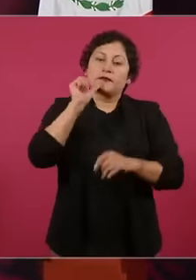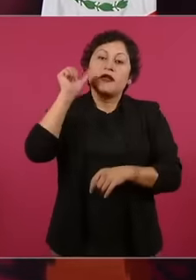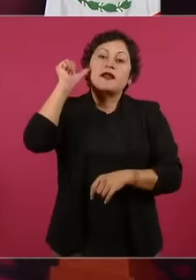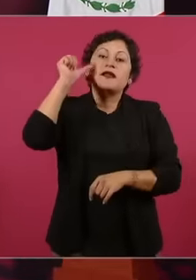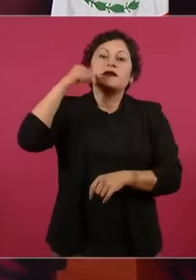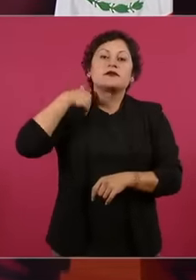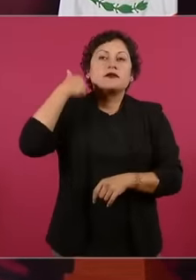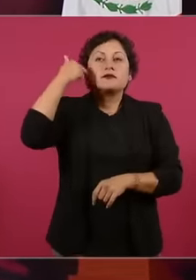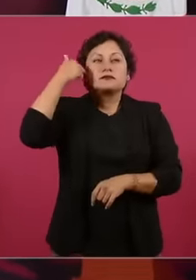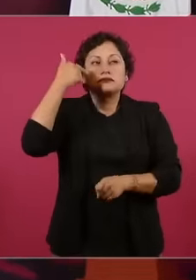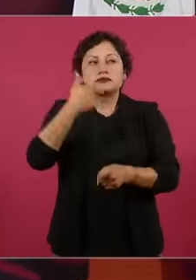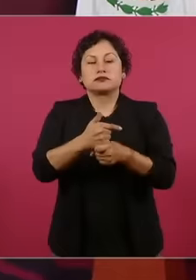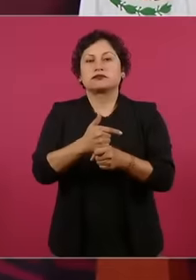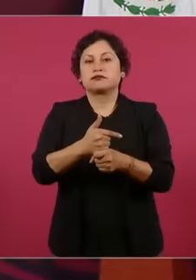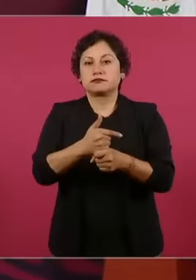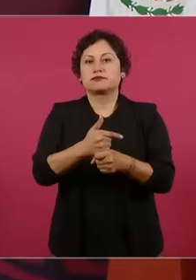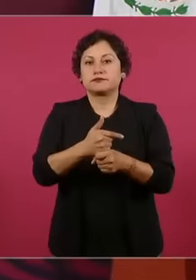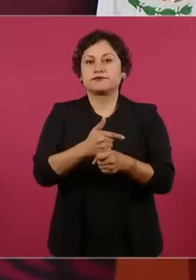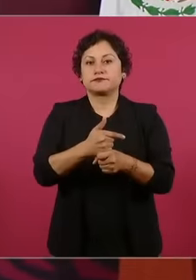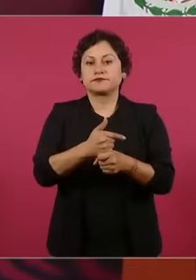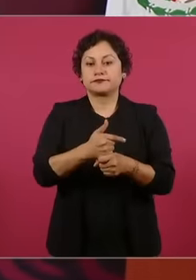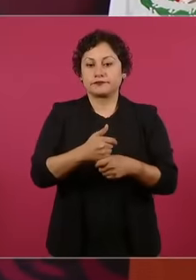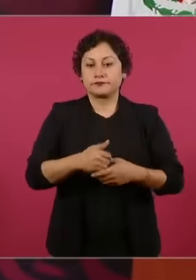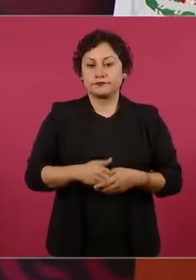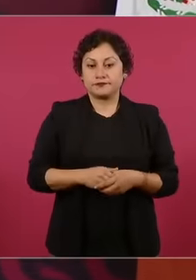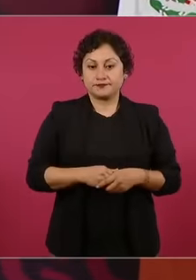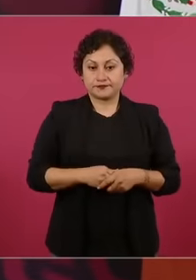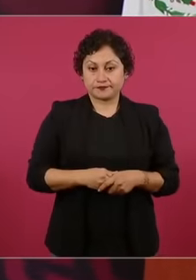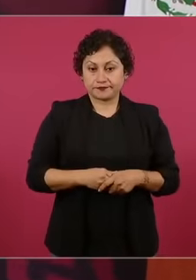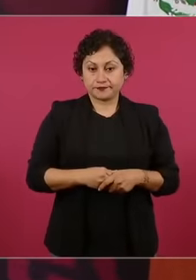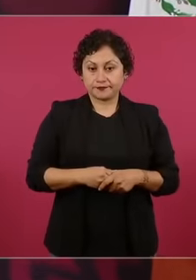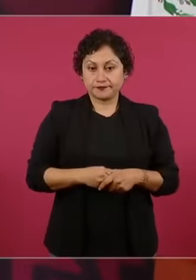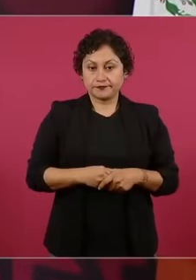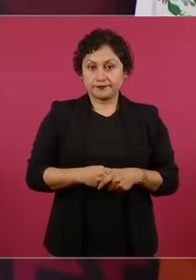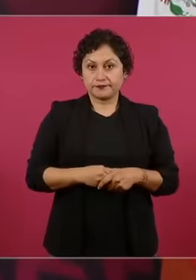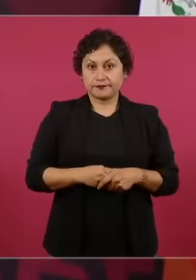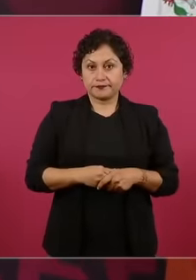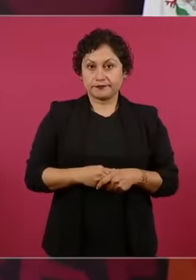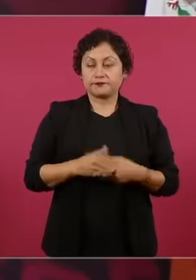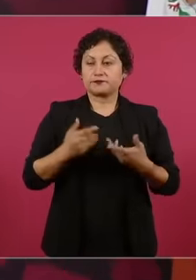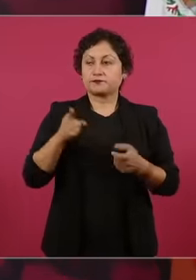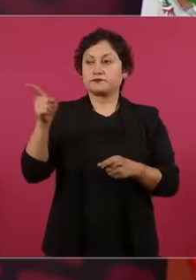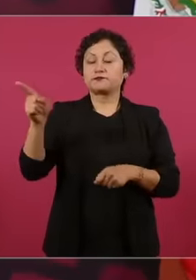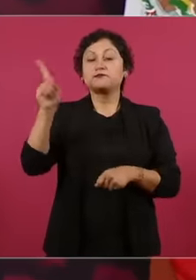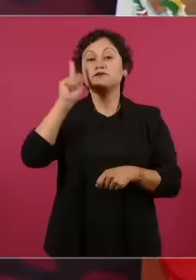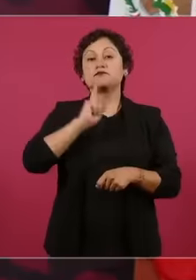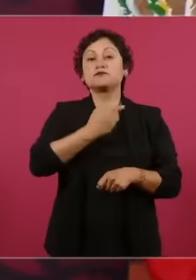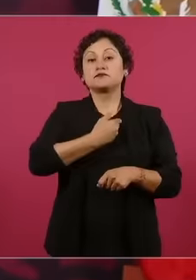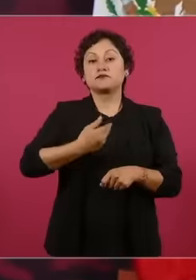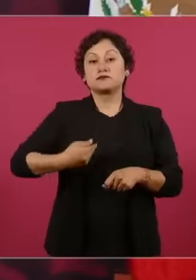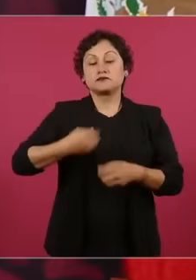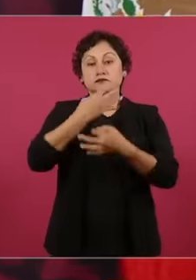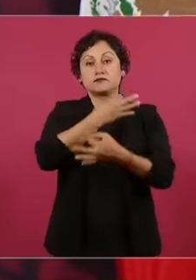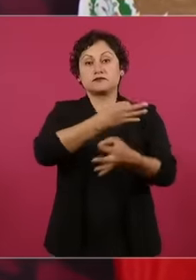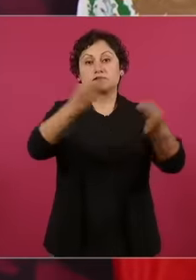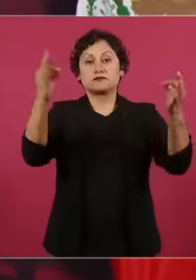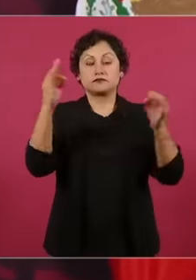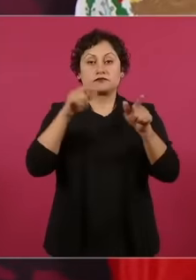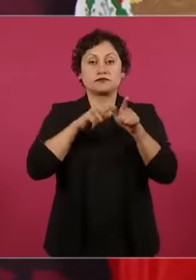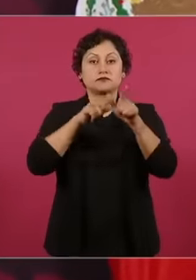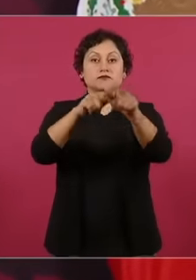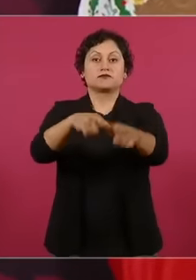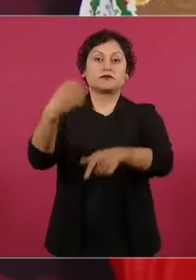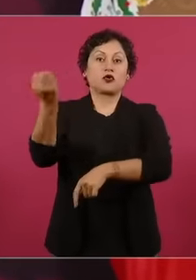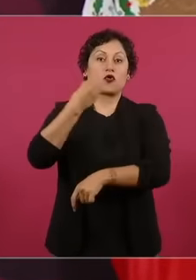que van a continuar las mañaneras y a las 7 de la mañana,